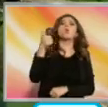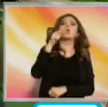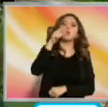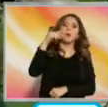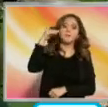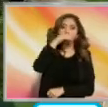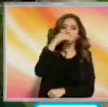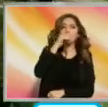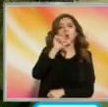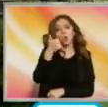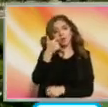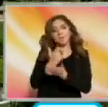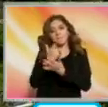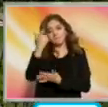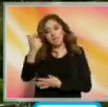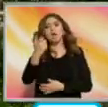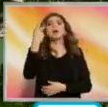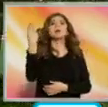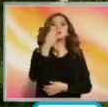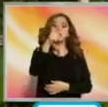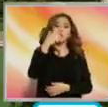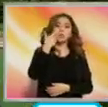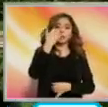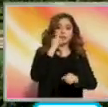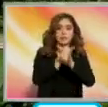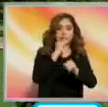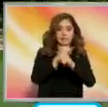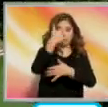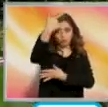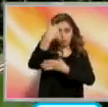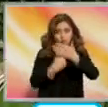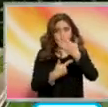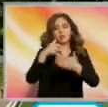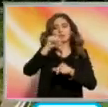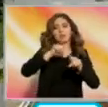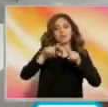invitamos a que consulten nuestra cartelera. También tenemos las exposiciones que están en Reforma